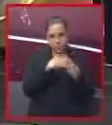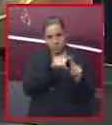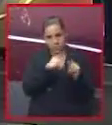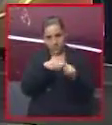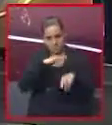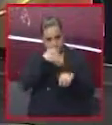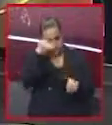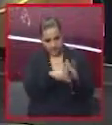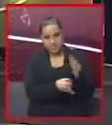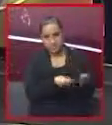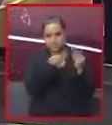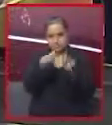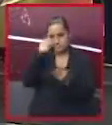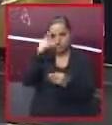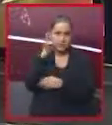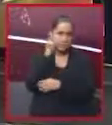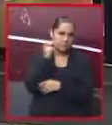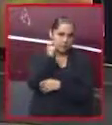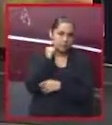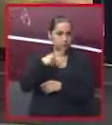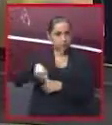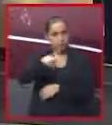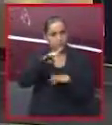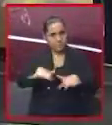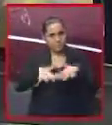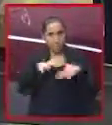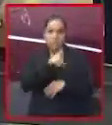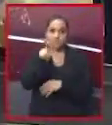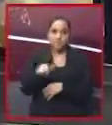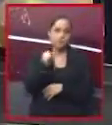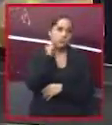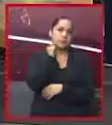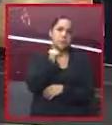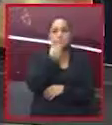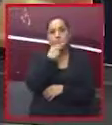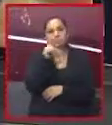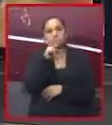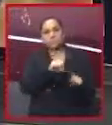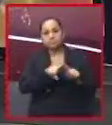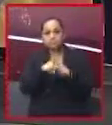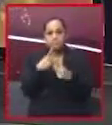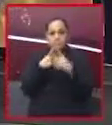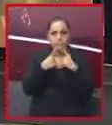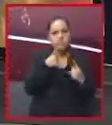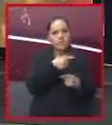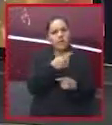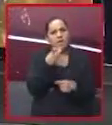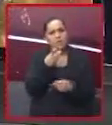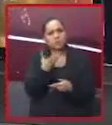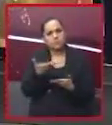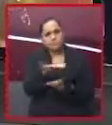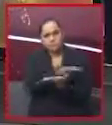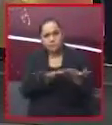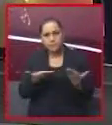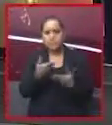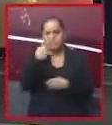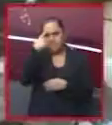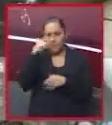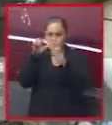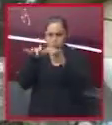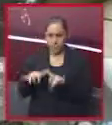de la República. Precisamente, ya senadoras y senadores aprobaron en votación económica dispensar los trámites y someter a discusión